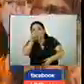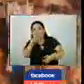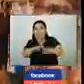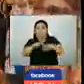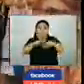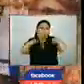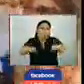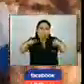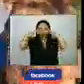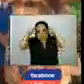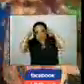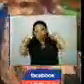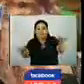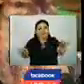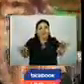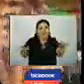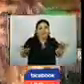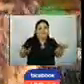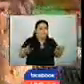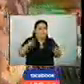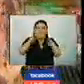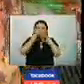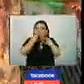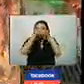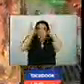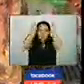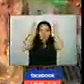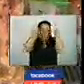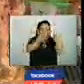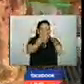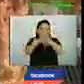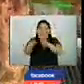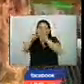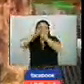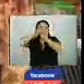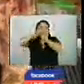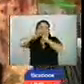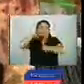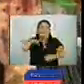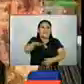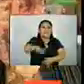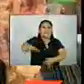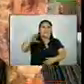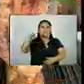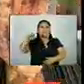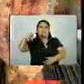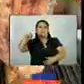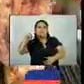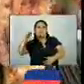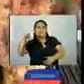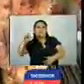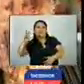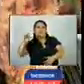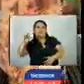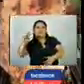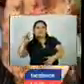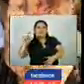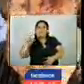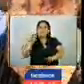peligüey, conejo, una gran variedad que le ofrece el restaurante Copacabana, a